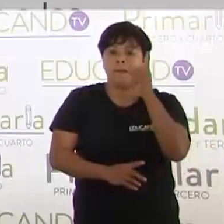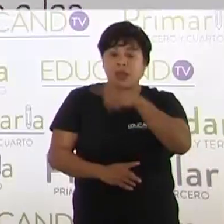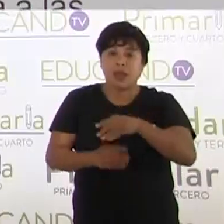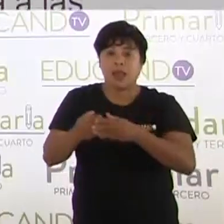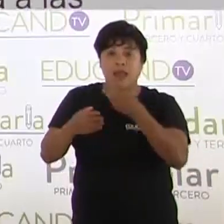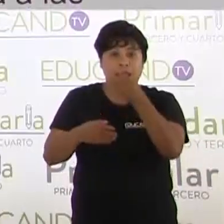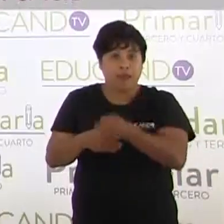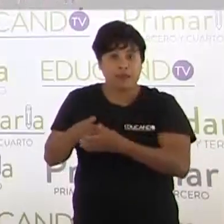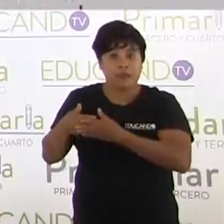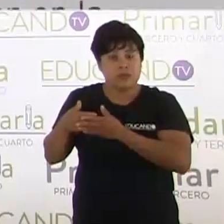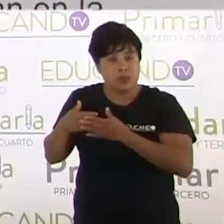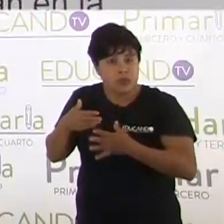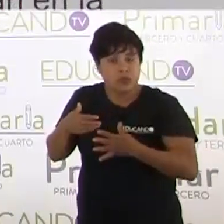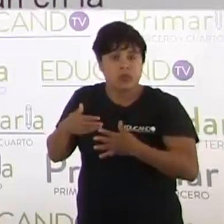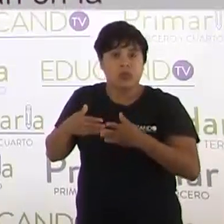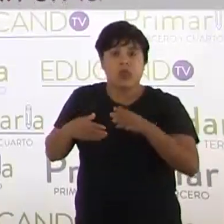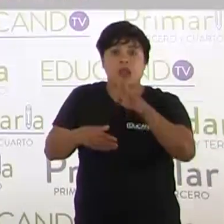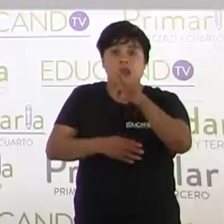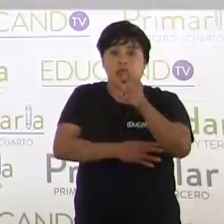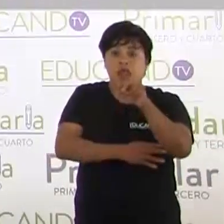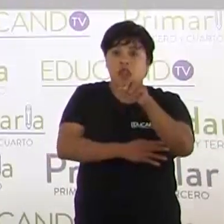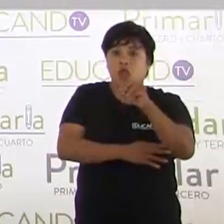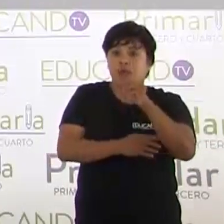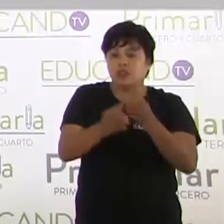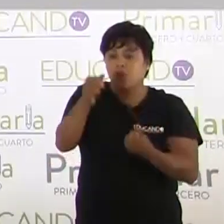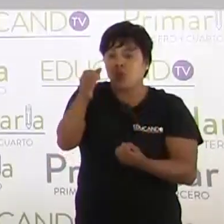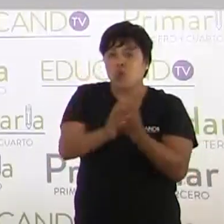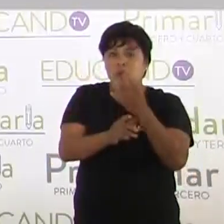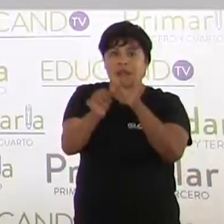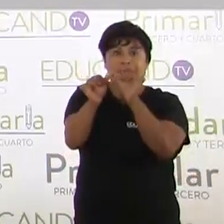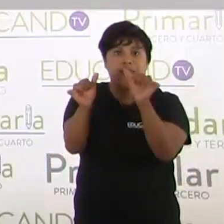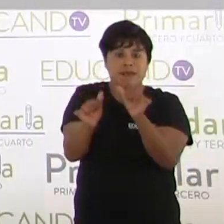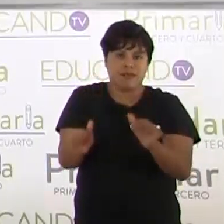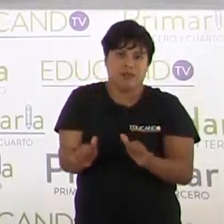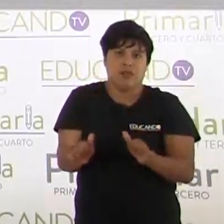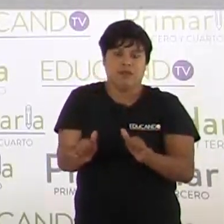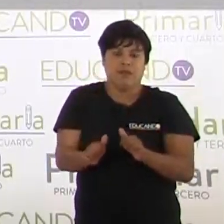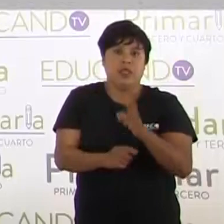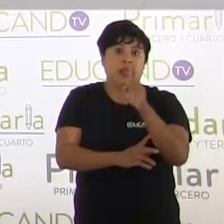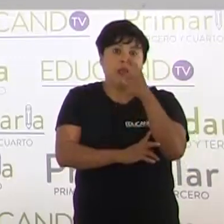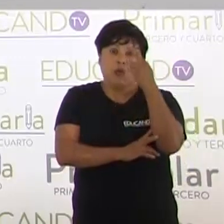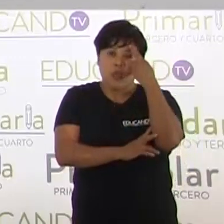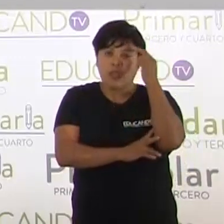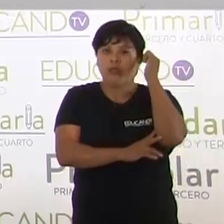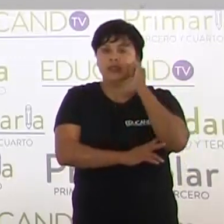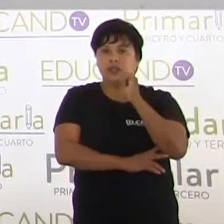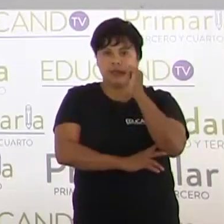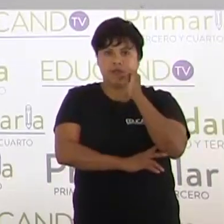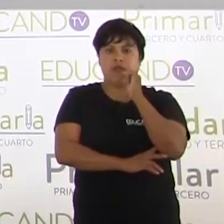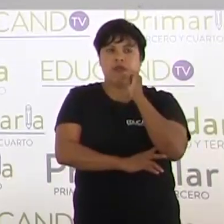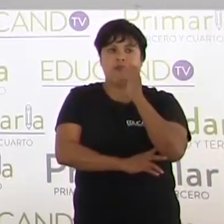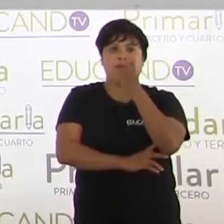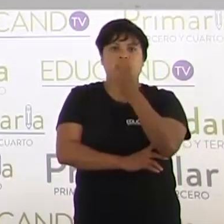corrientes de renovación artística. Recuerda que